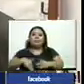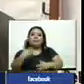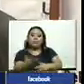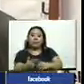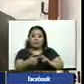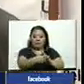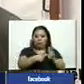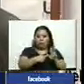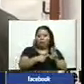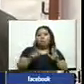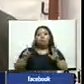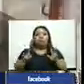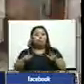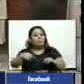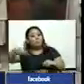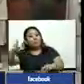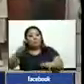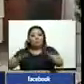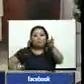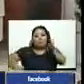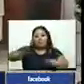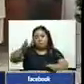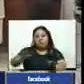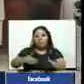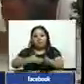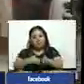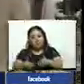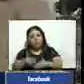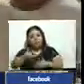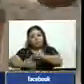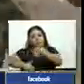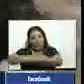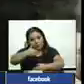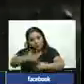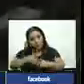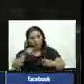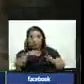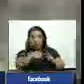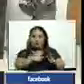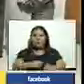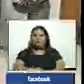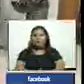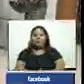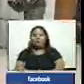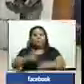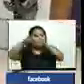los detenidos serán enviados hasta los tribunales para iniciar el proceso legal en su contra.